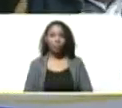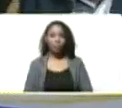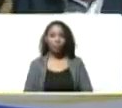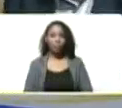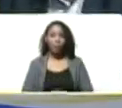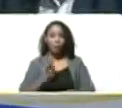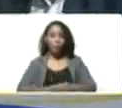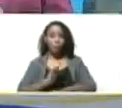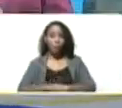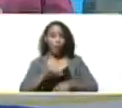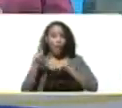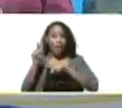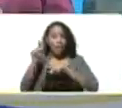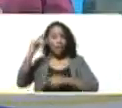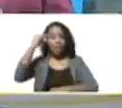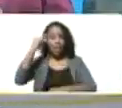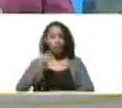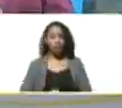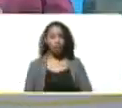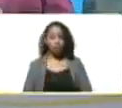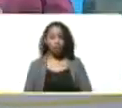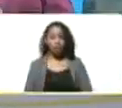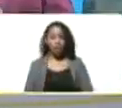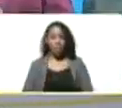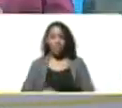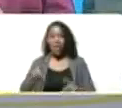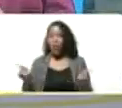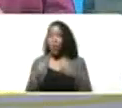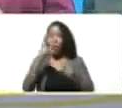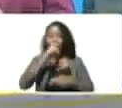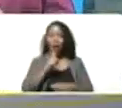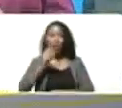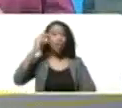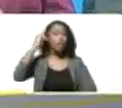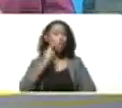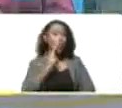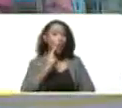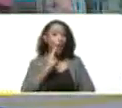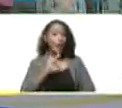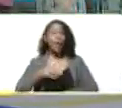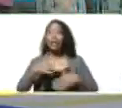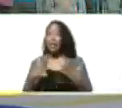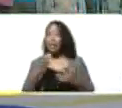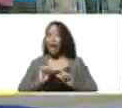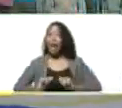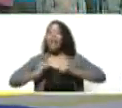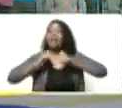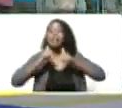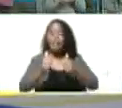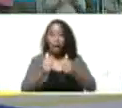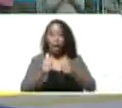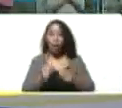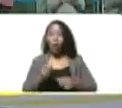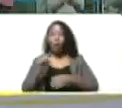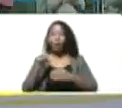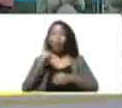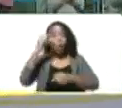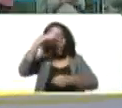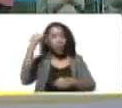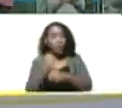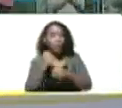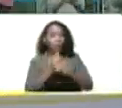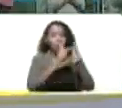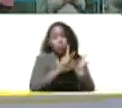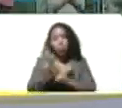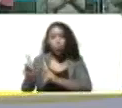porque fue el día del cumpleaños de Sucre que se iniciaron las operaciones de